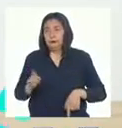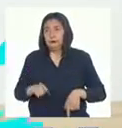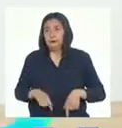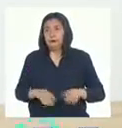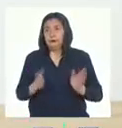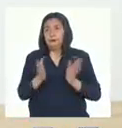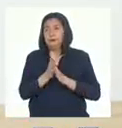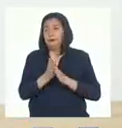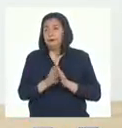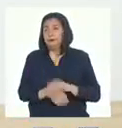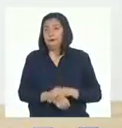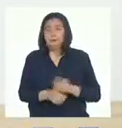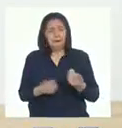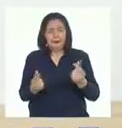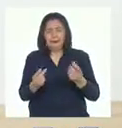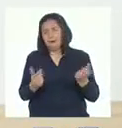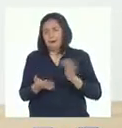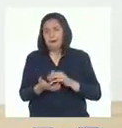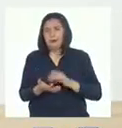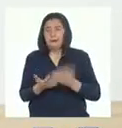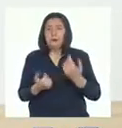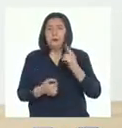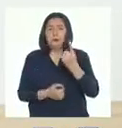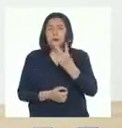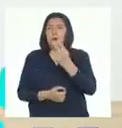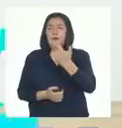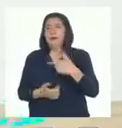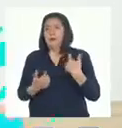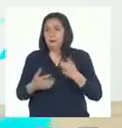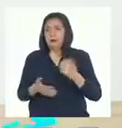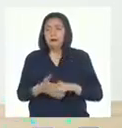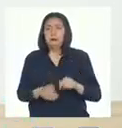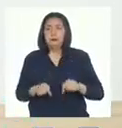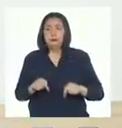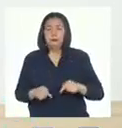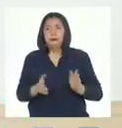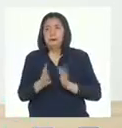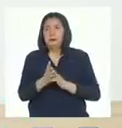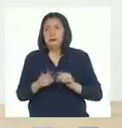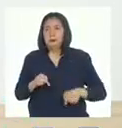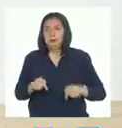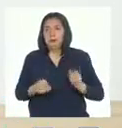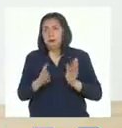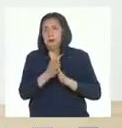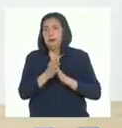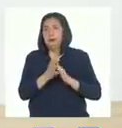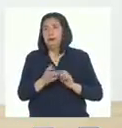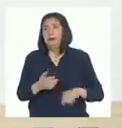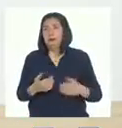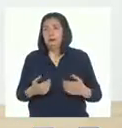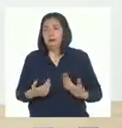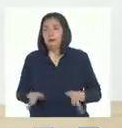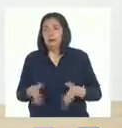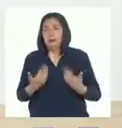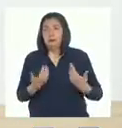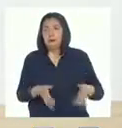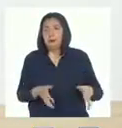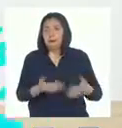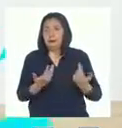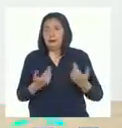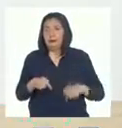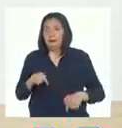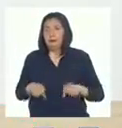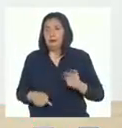cha. Más rápido. 1, 2, 3, va. Pum, pum. Hey. Ha, cha, cha, cha,